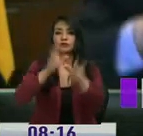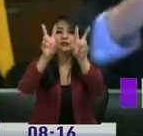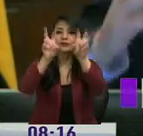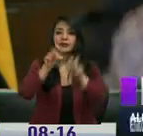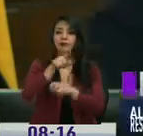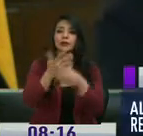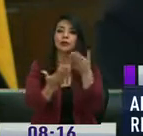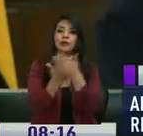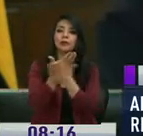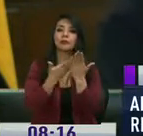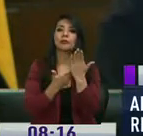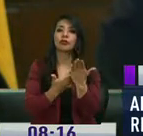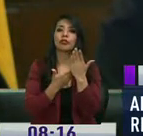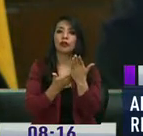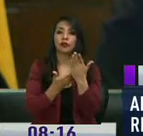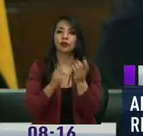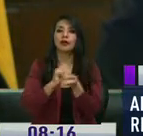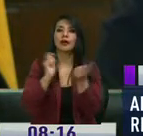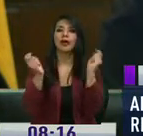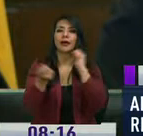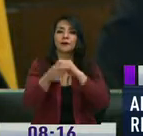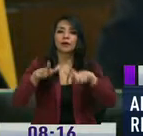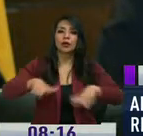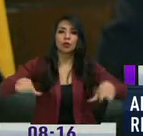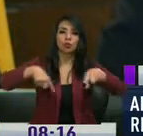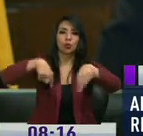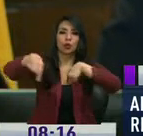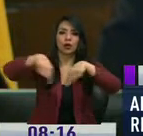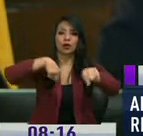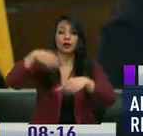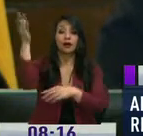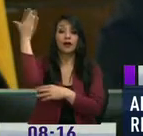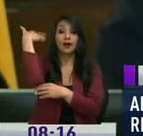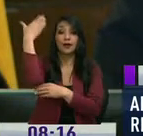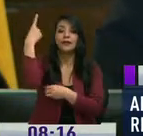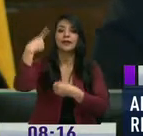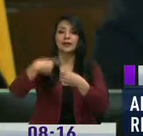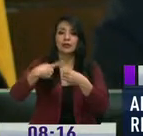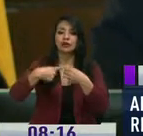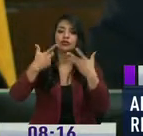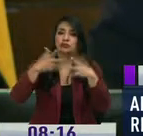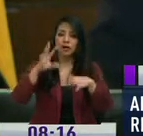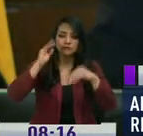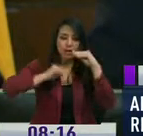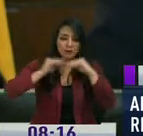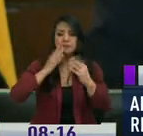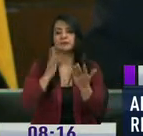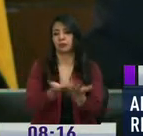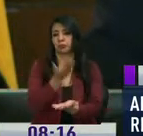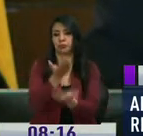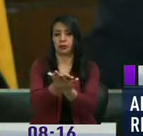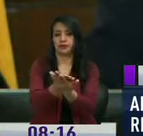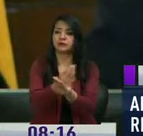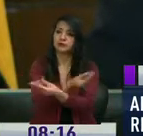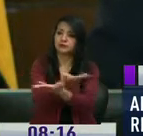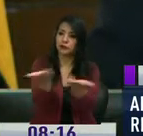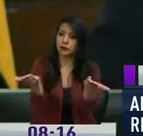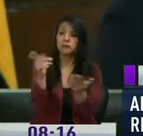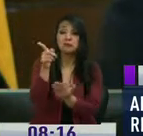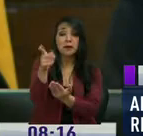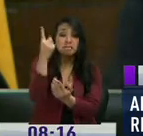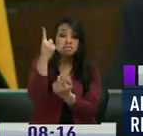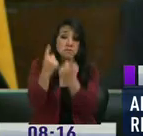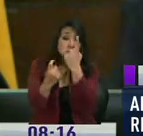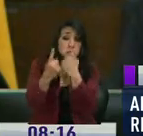este nuevo modelo de reestructuración de rutas que la alcaldía de Quito ha desarrollado y, por supuesto, también escuchar